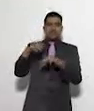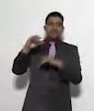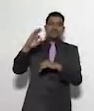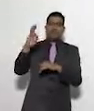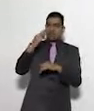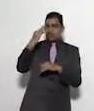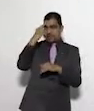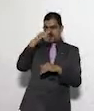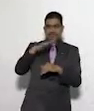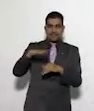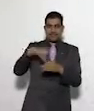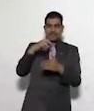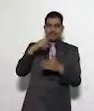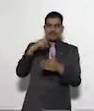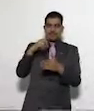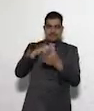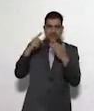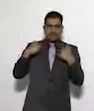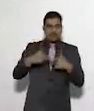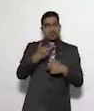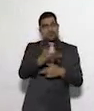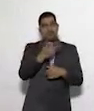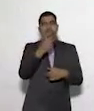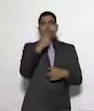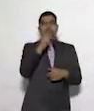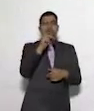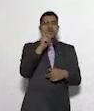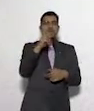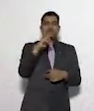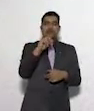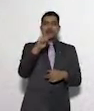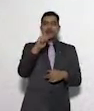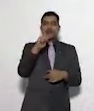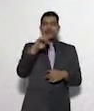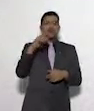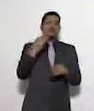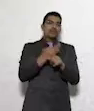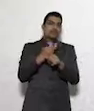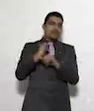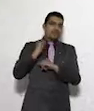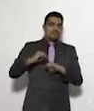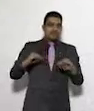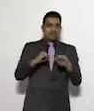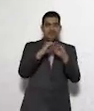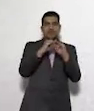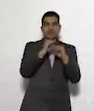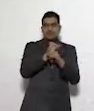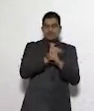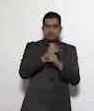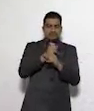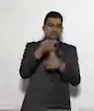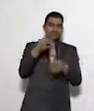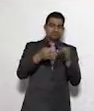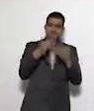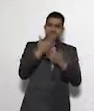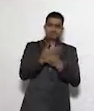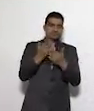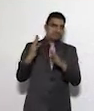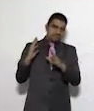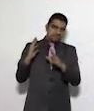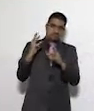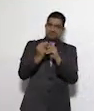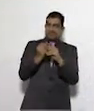Derecho, y al doctor Pedro Salazar Ugarte, director del Instituto de Investigaciones Jurídicas, por todo el